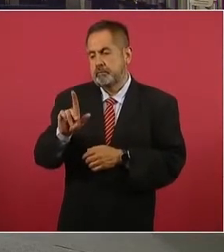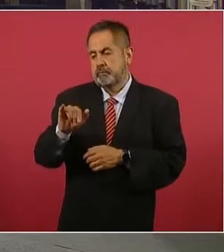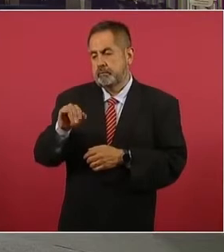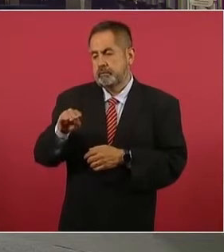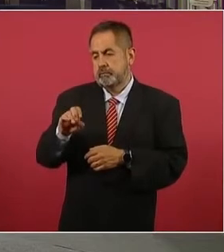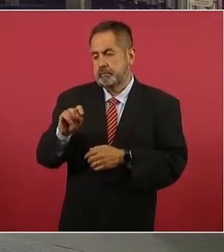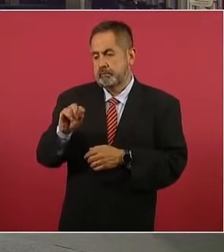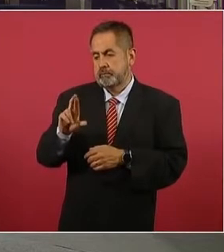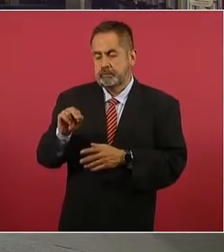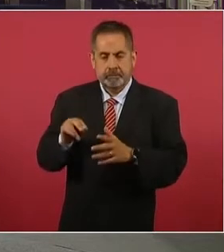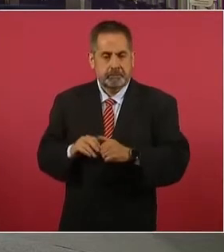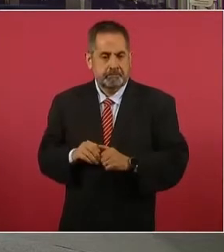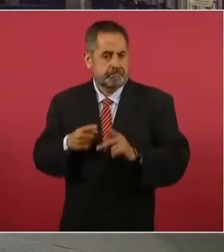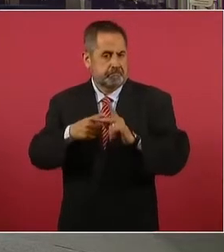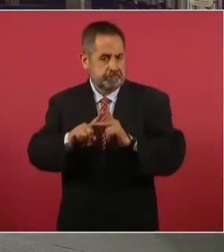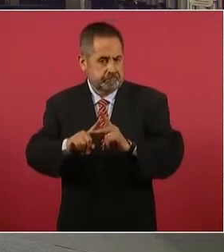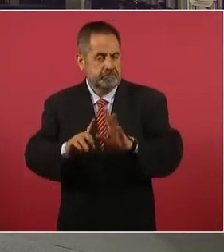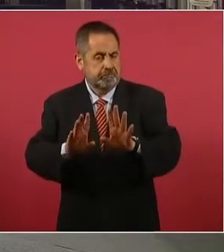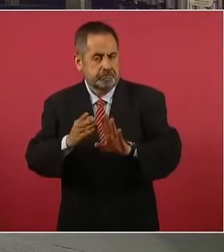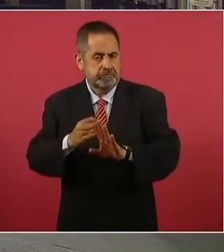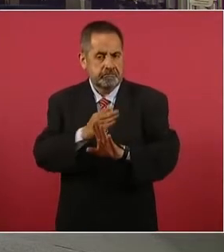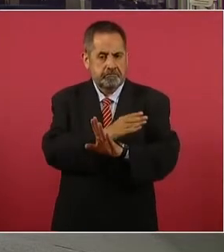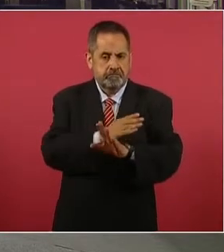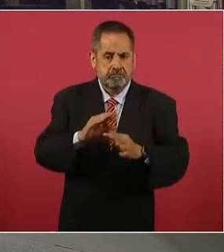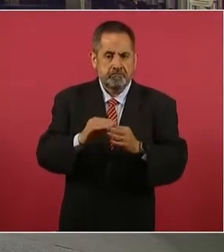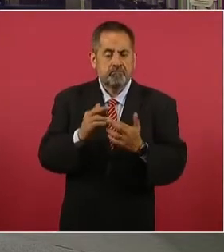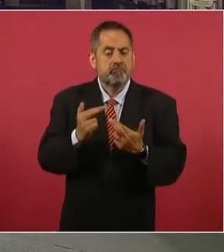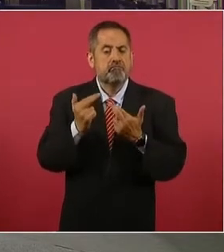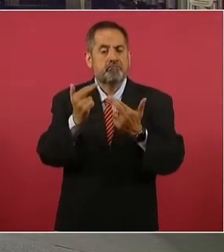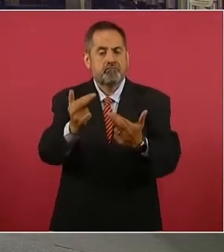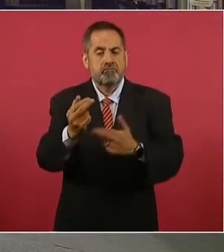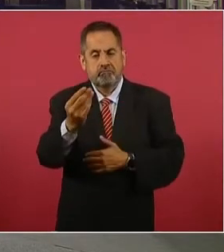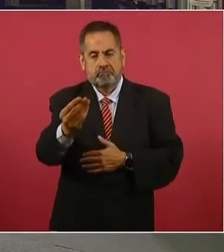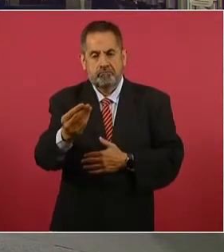mi exposición, quisiera regalarle, presidente,